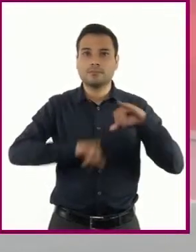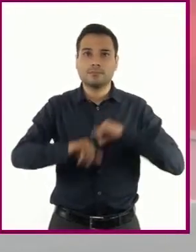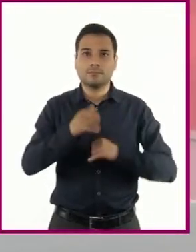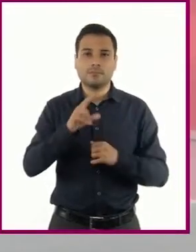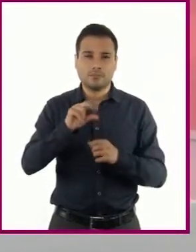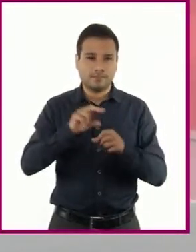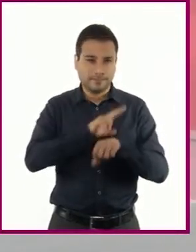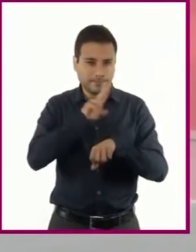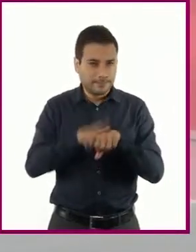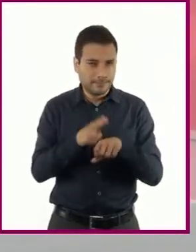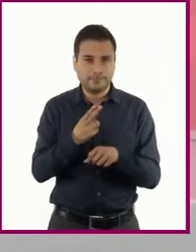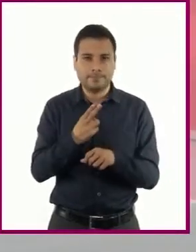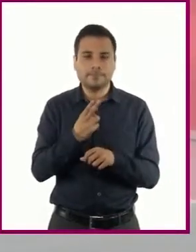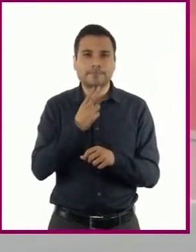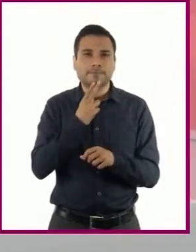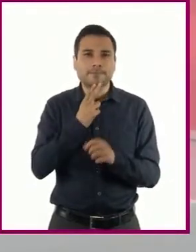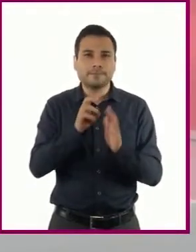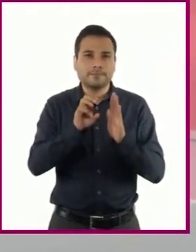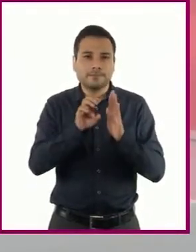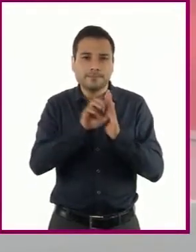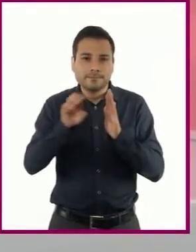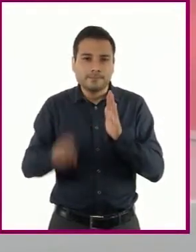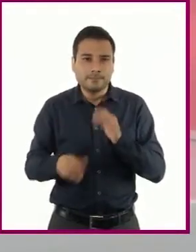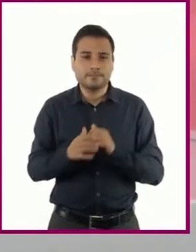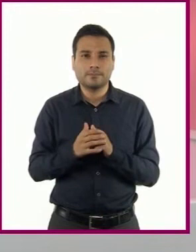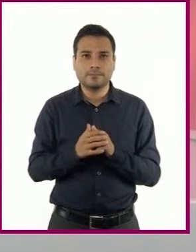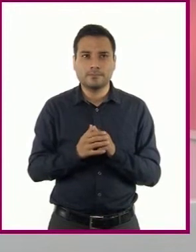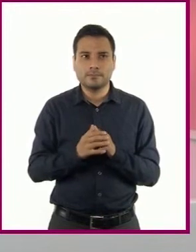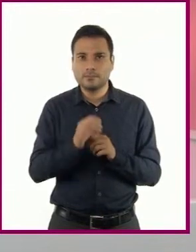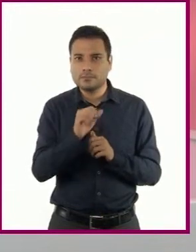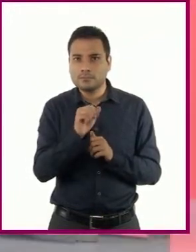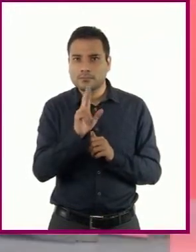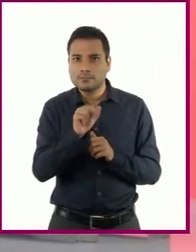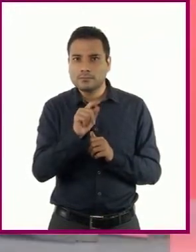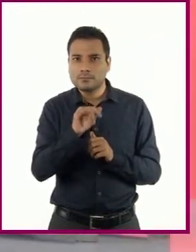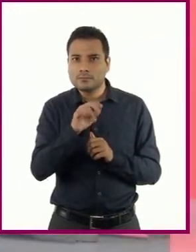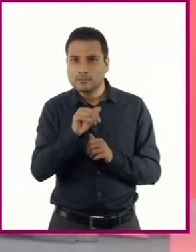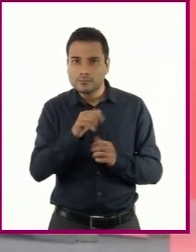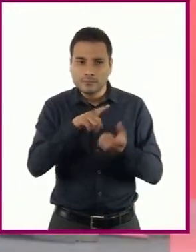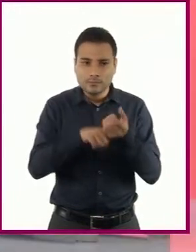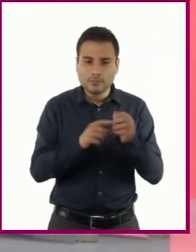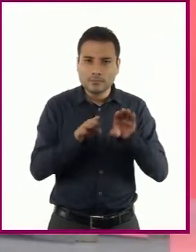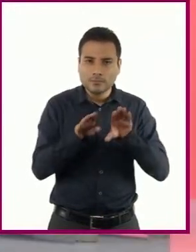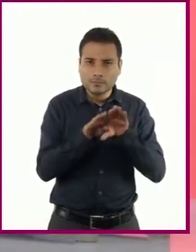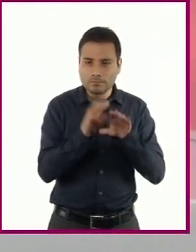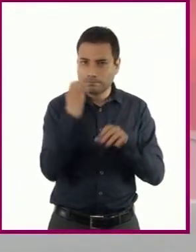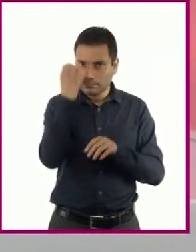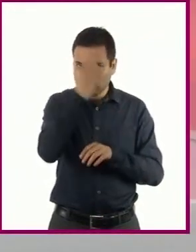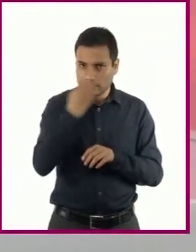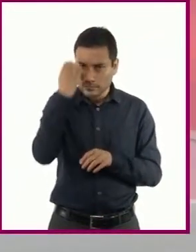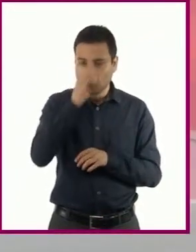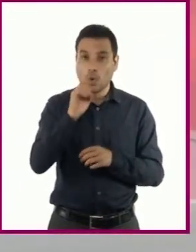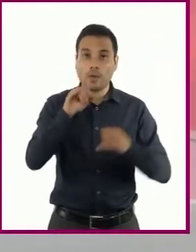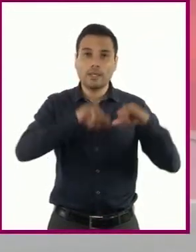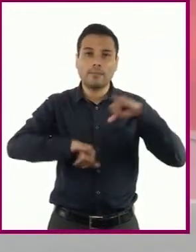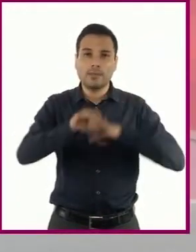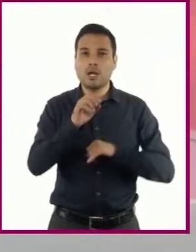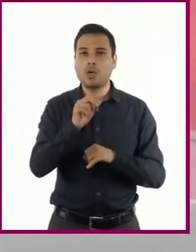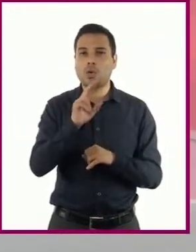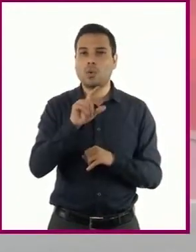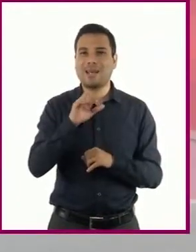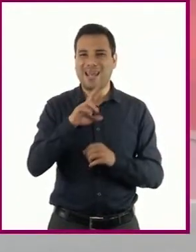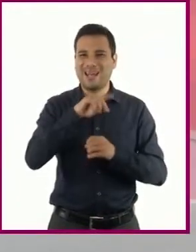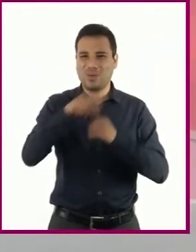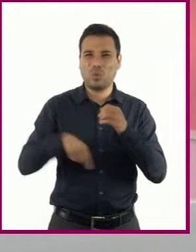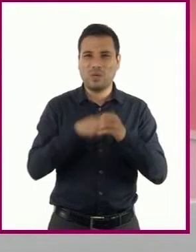cuando queremos determinar de qué está compuesta una sustancia, o en la química nuclear, cuando queremos saber cómo decae